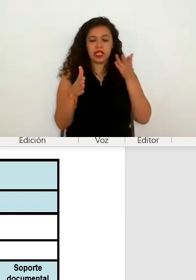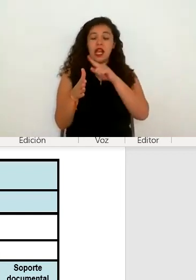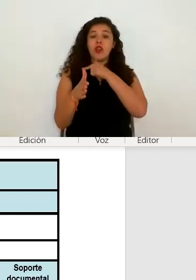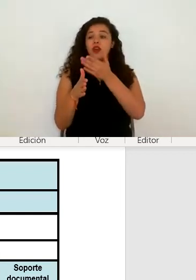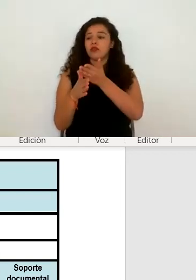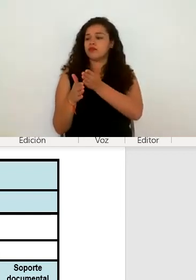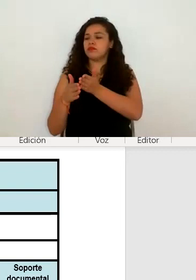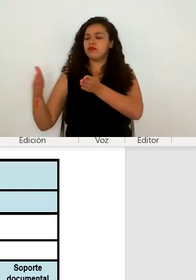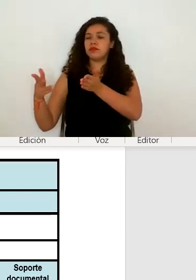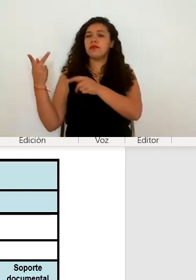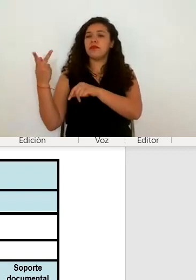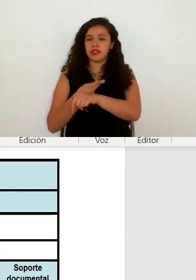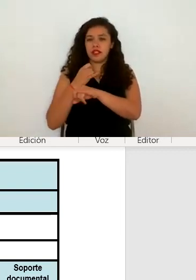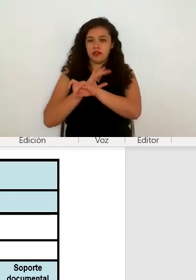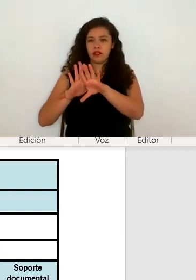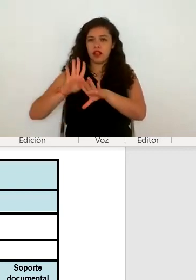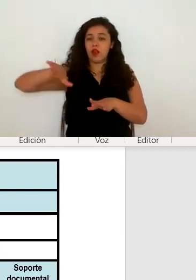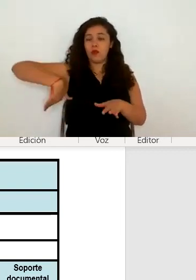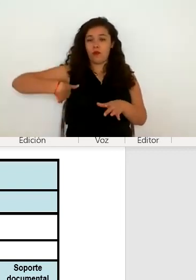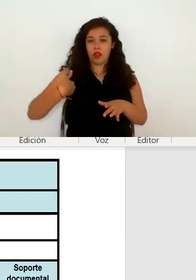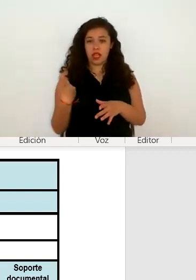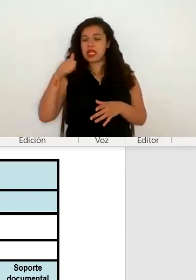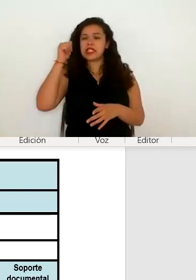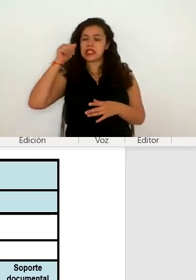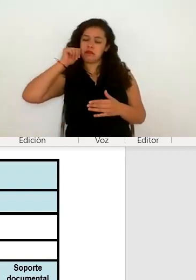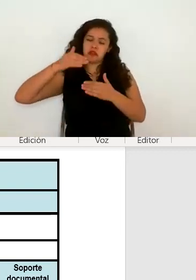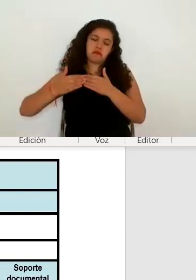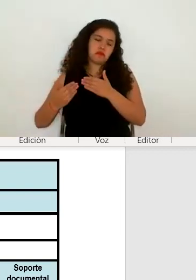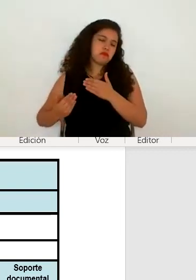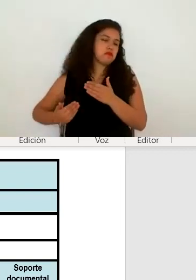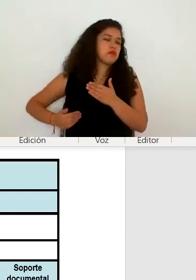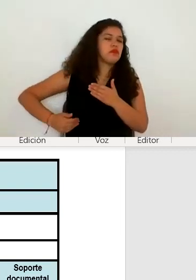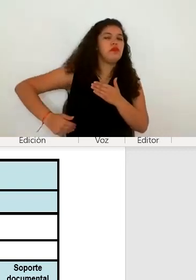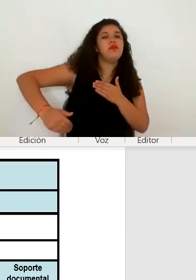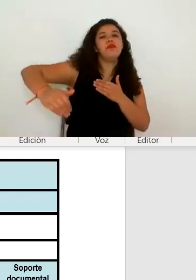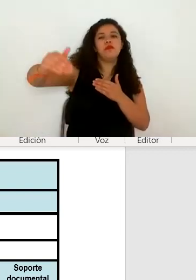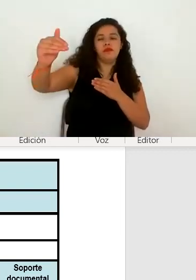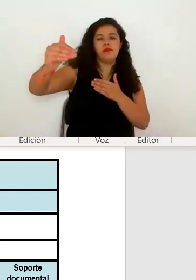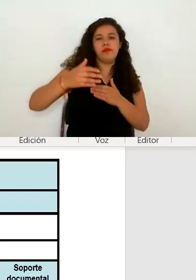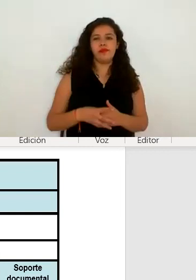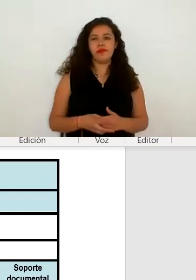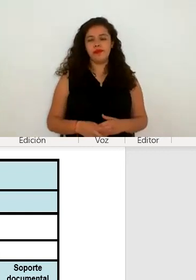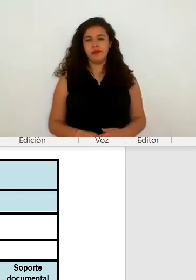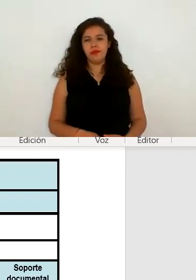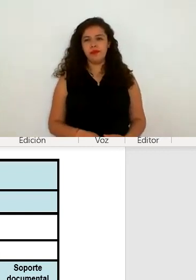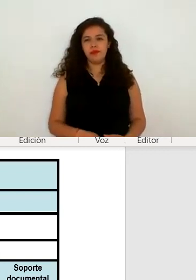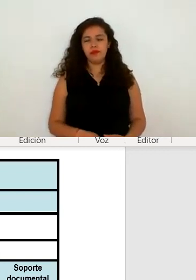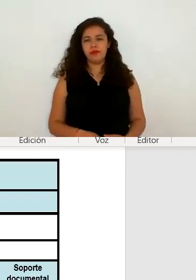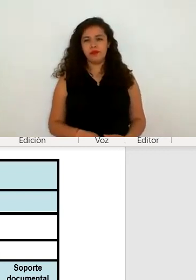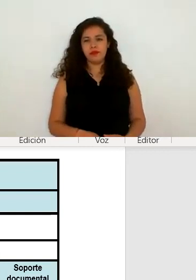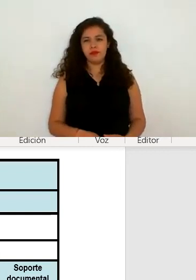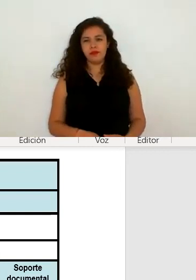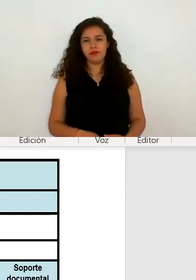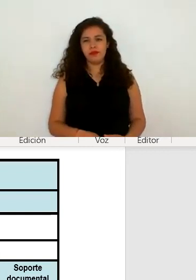de los informes, se van a conservar por siempre, son históricos. Y después acá